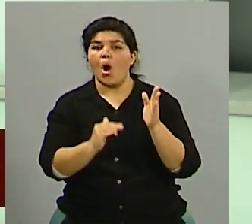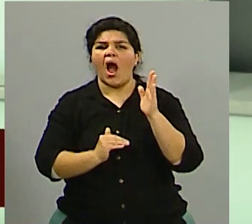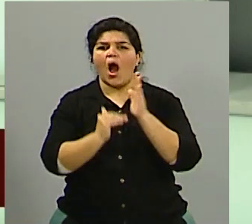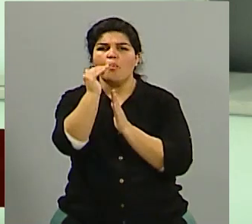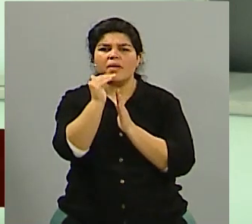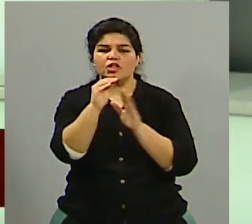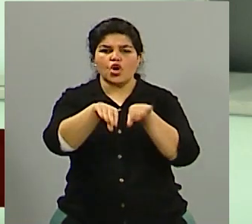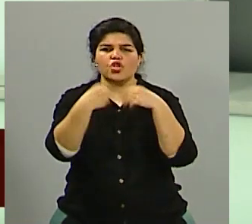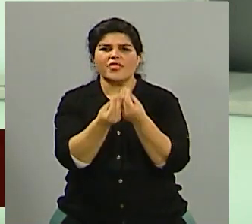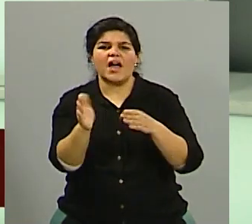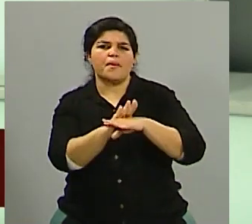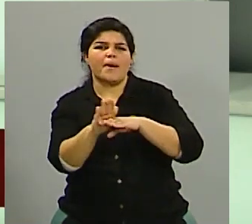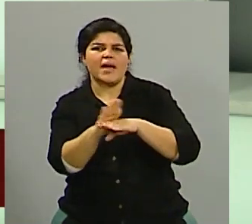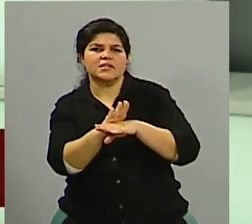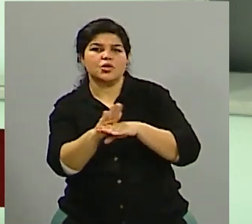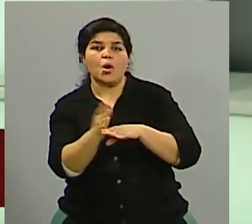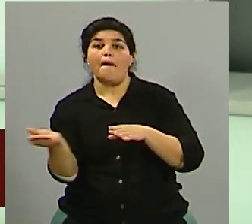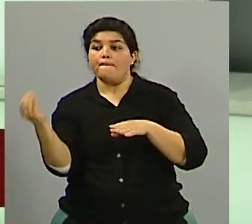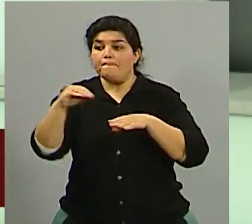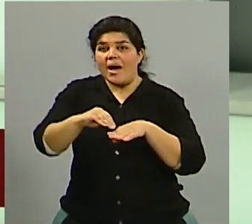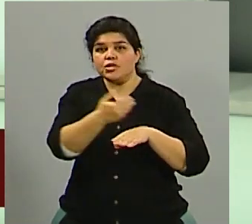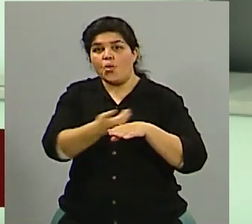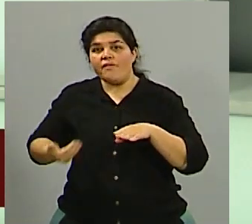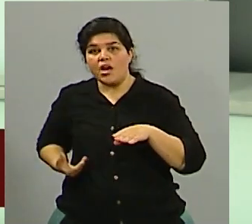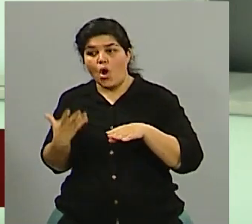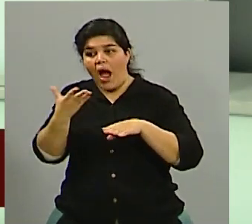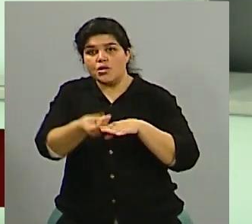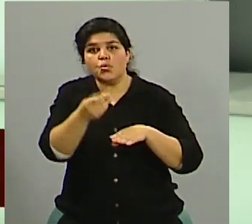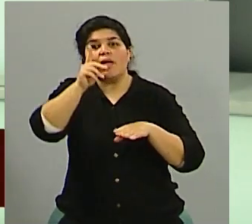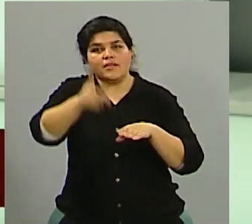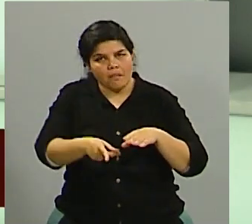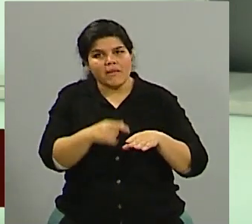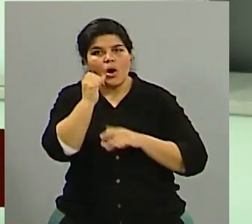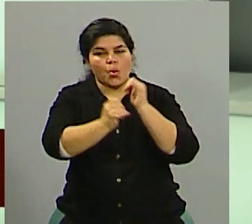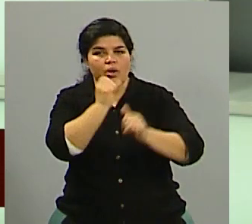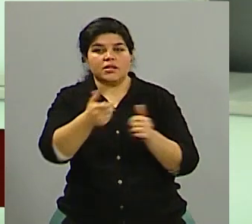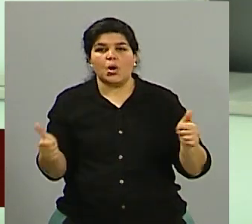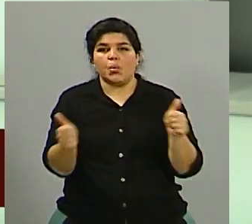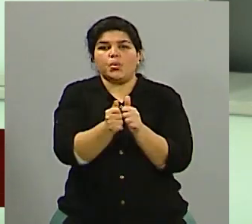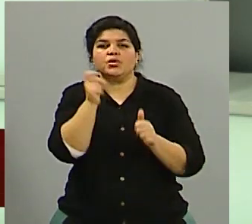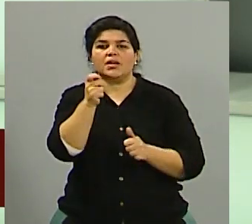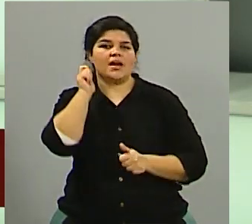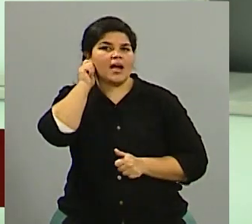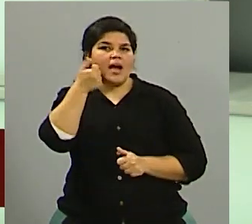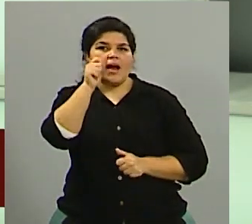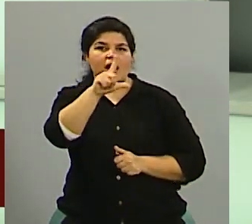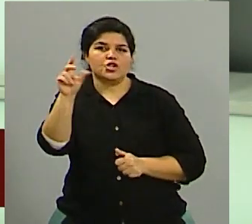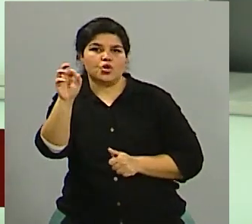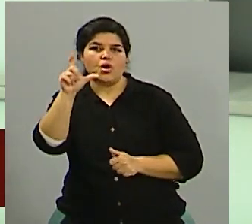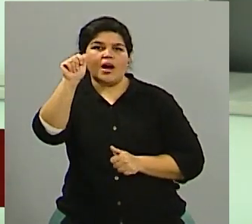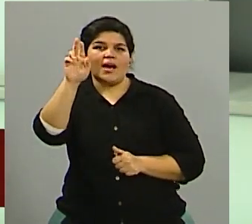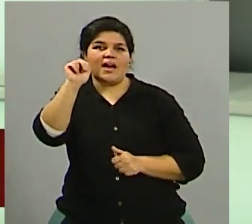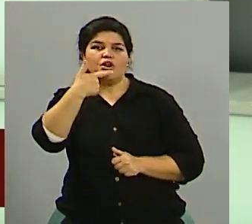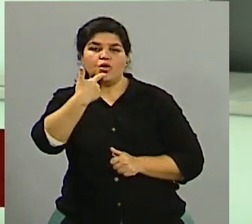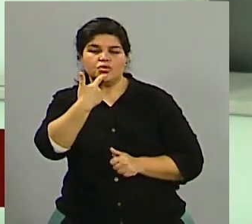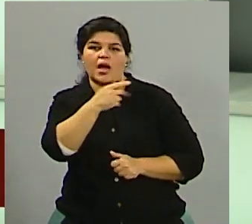estos adicionales que ha otorgado el gobierno nacional. Esto en un ratito con Carlos Gallo, que es el titular a nivel regional de